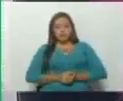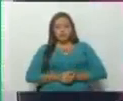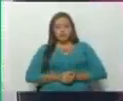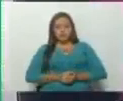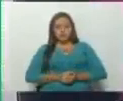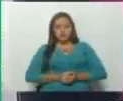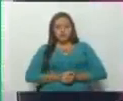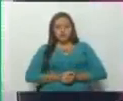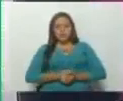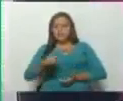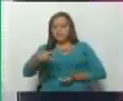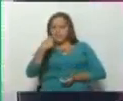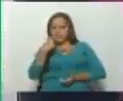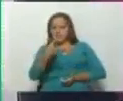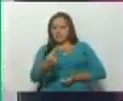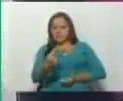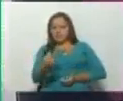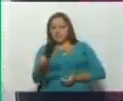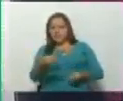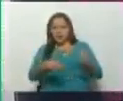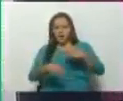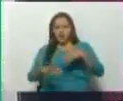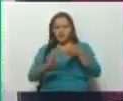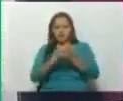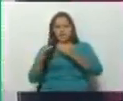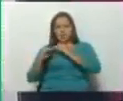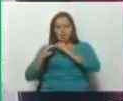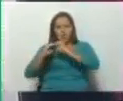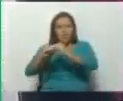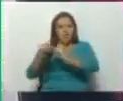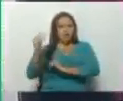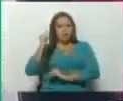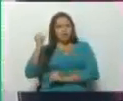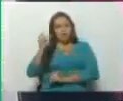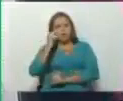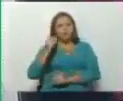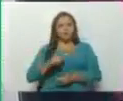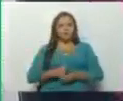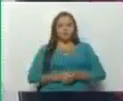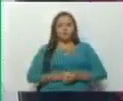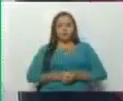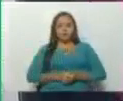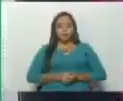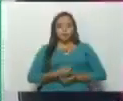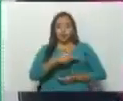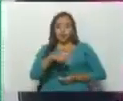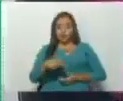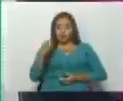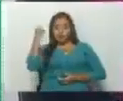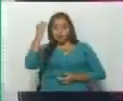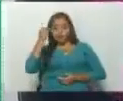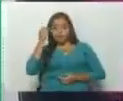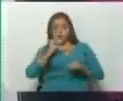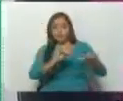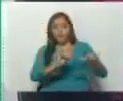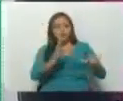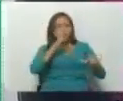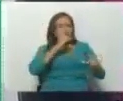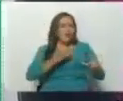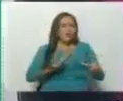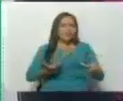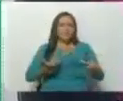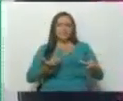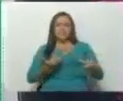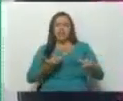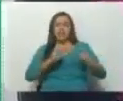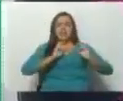diríamos que podemos ampliarlo con el tema de la igualdad de género, ¿no? Que precisamente, diciendo autocríticamente, no fue muy tocado en la campaña